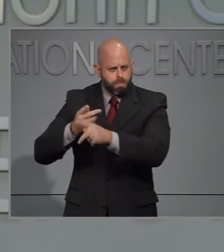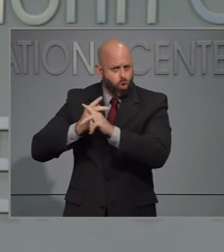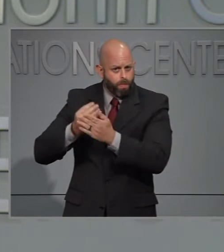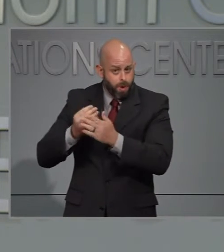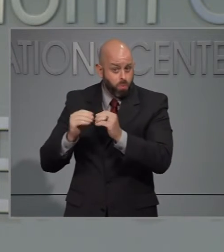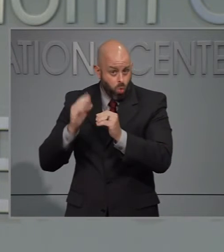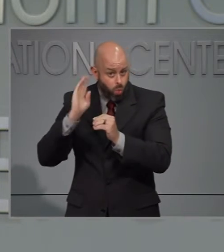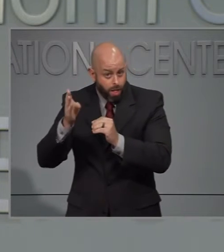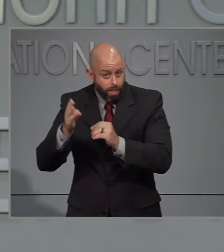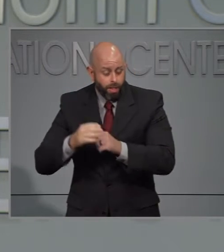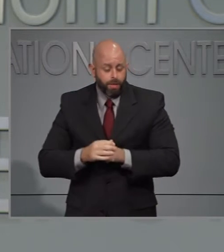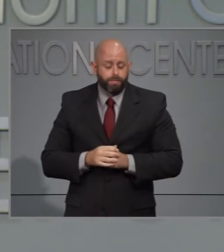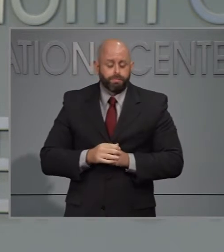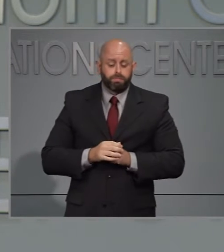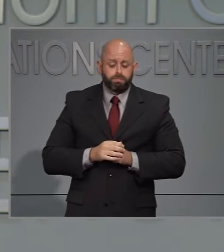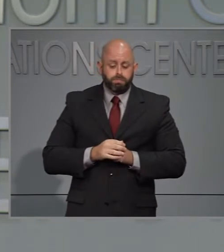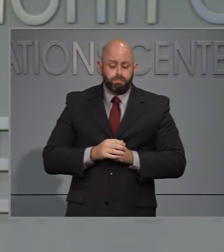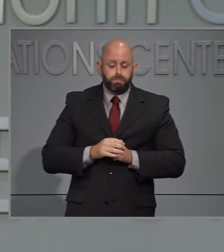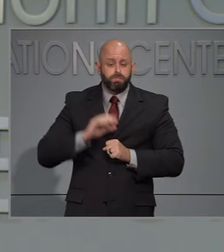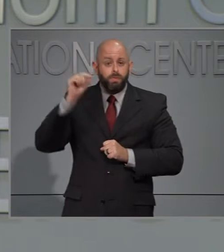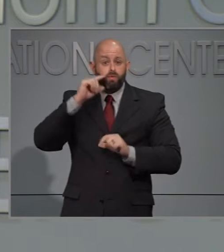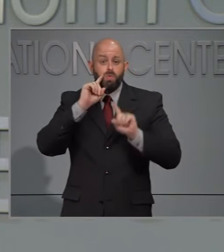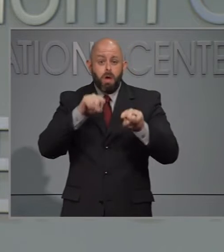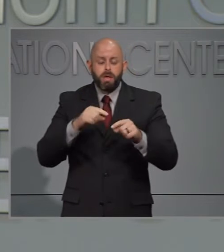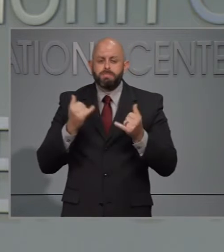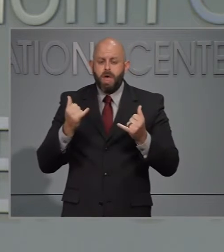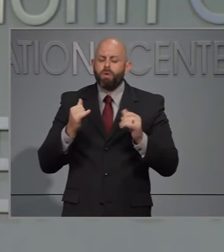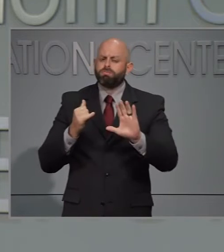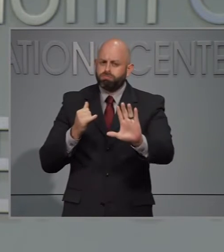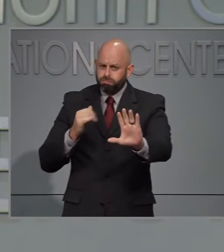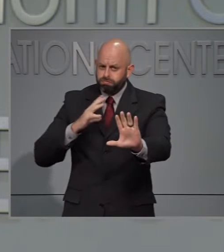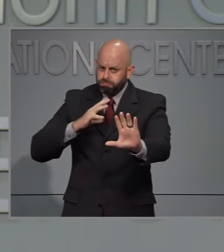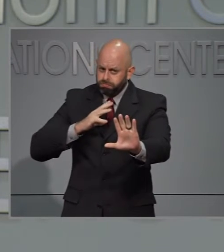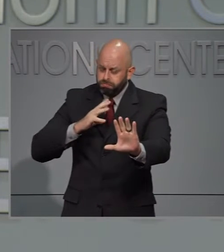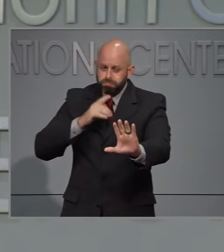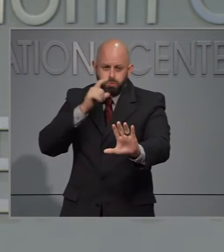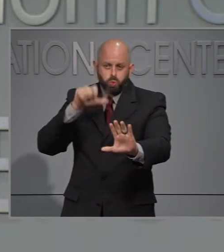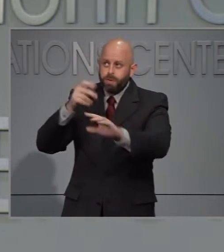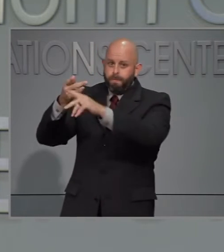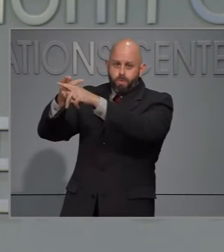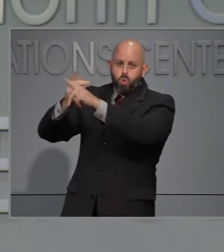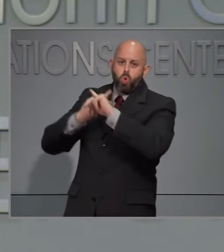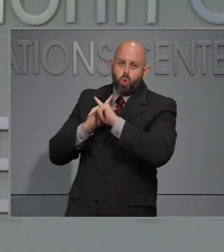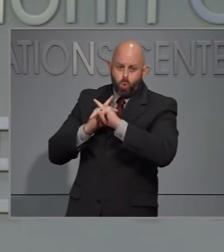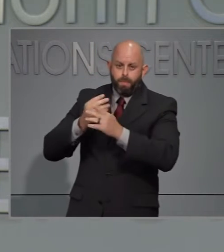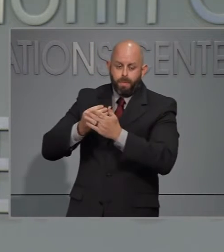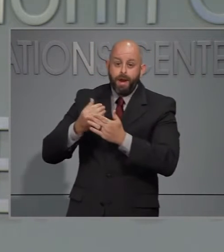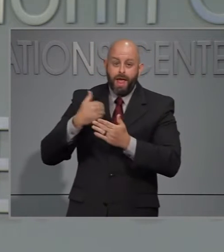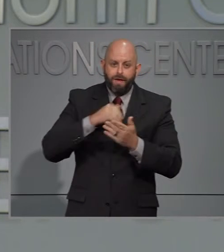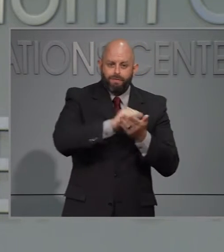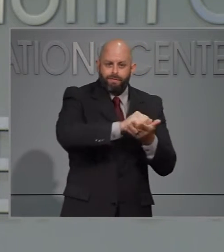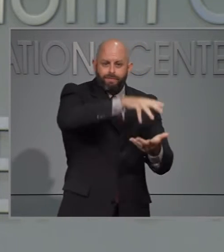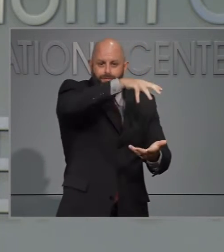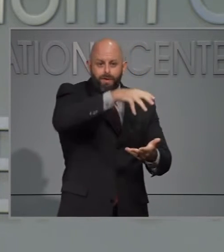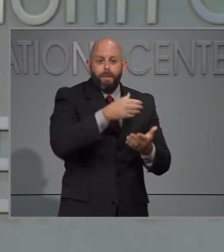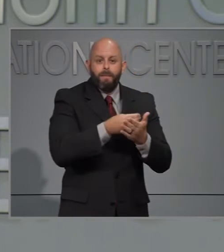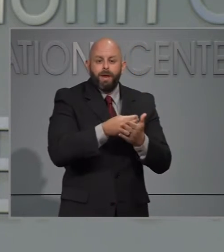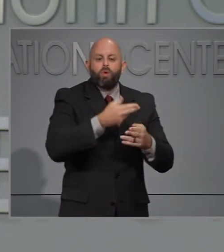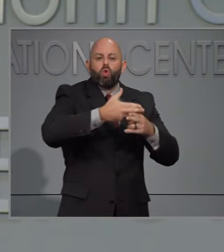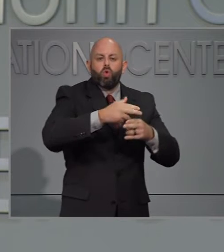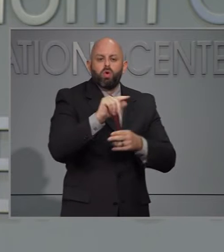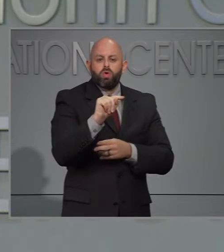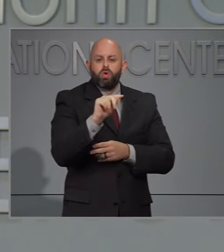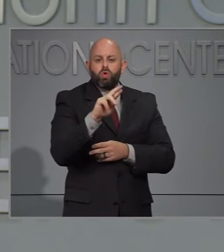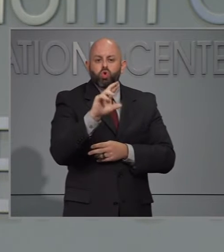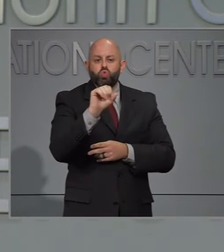Respuesta: no creo que tenemos la necesidad para tomar ese dinero por prestado. Creo que el dinero que tenemos en resguardo es suficiente, no es